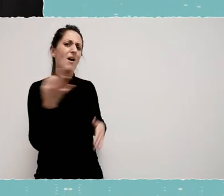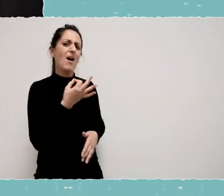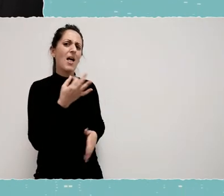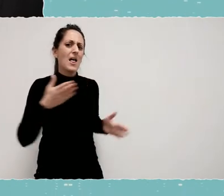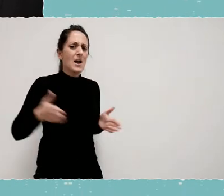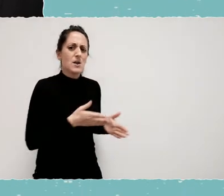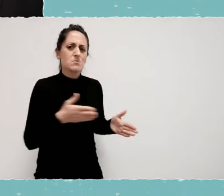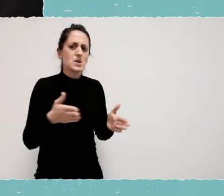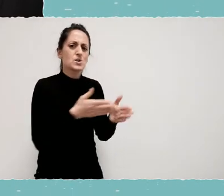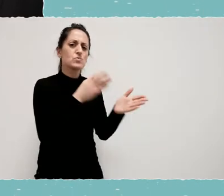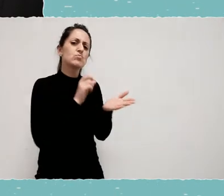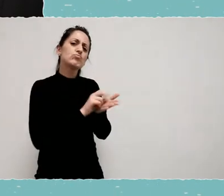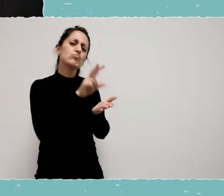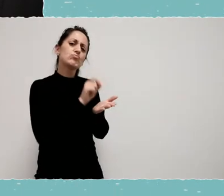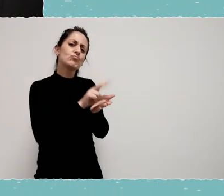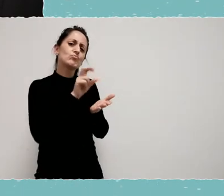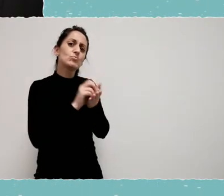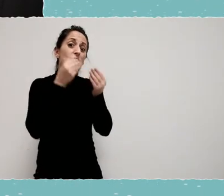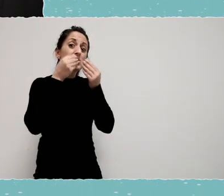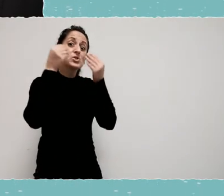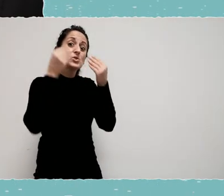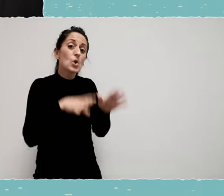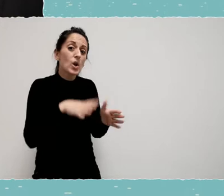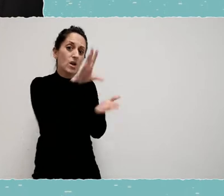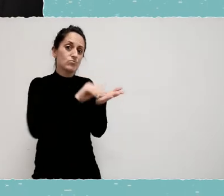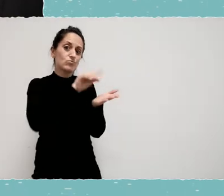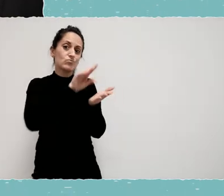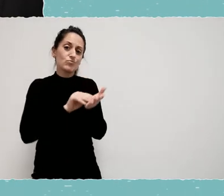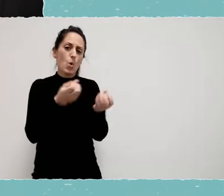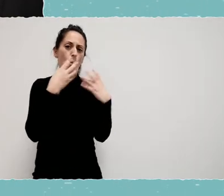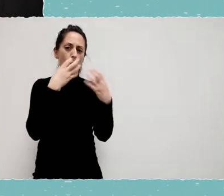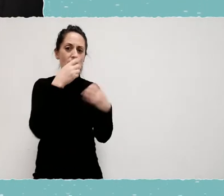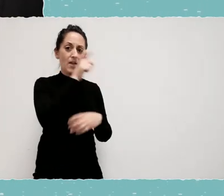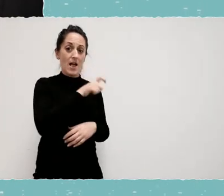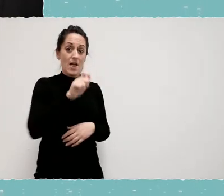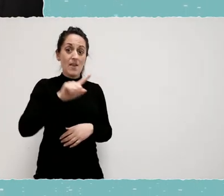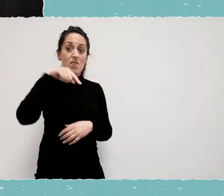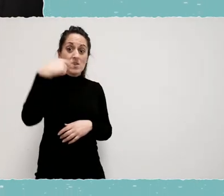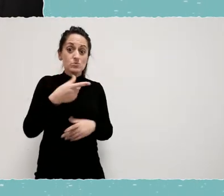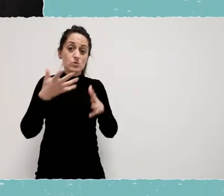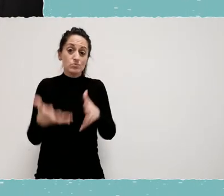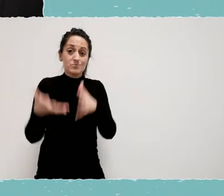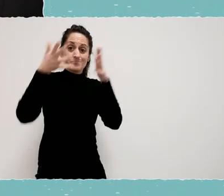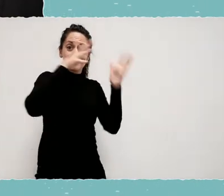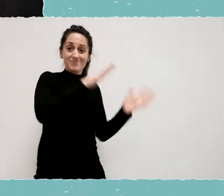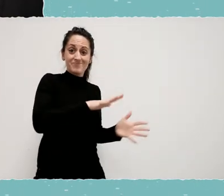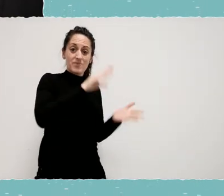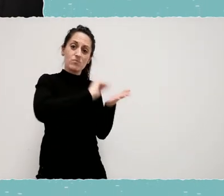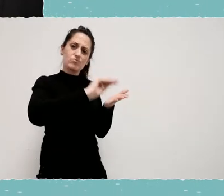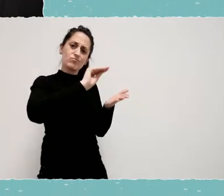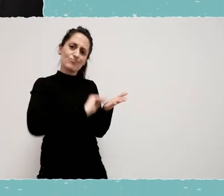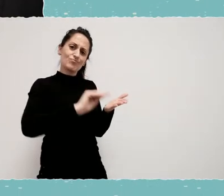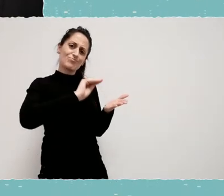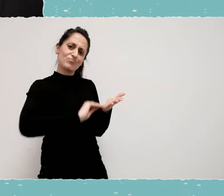encantanos ir polos camiños recollendo historias que nos conta a xente. Despois, esas historias